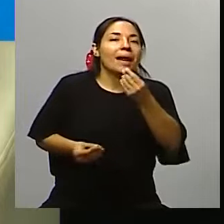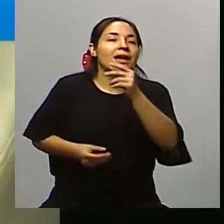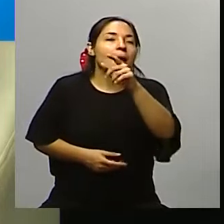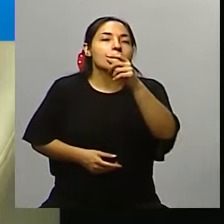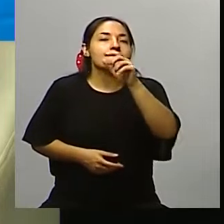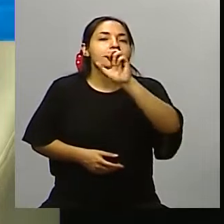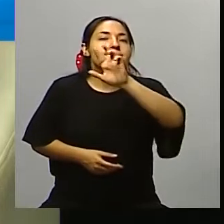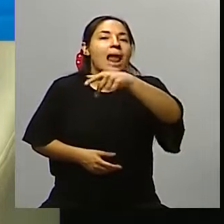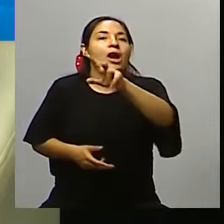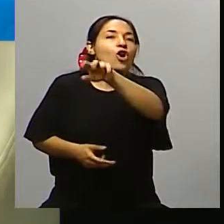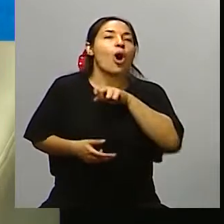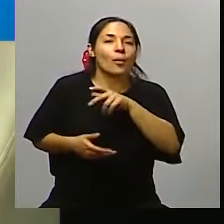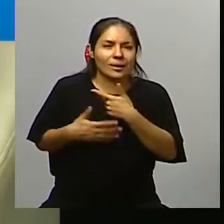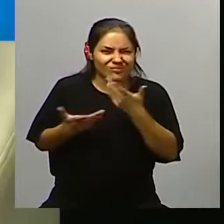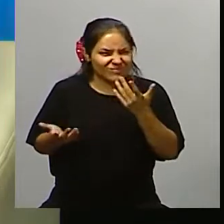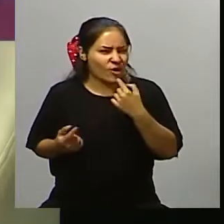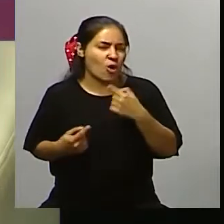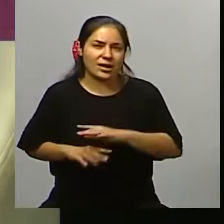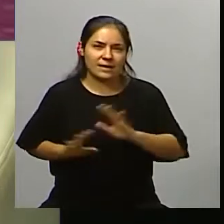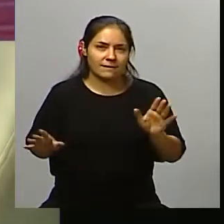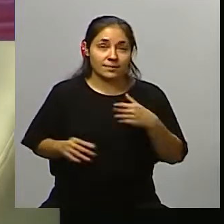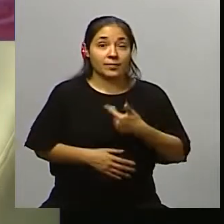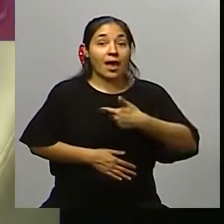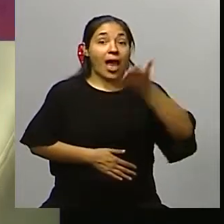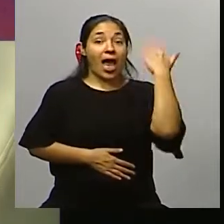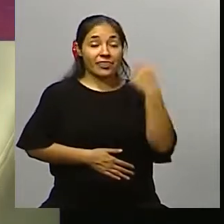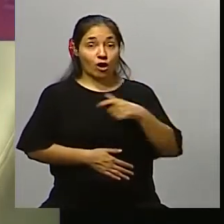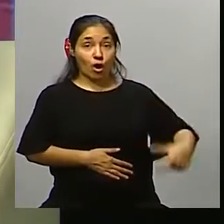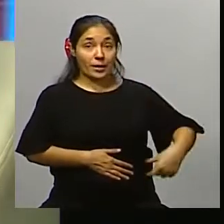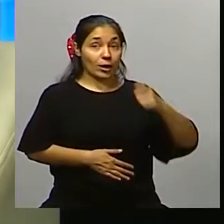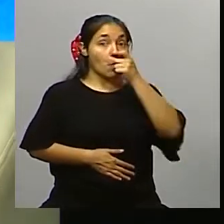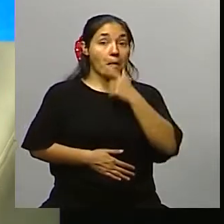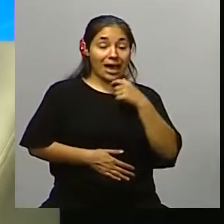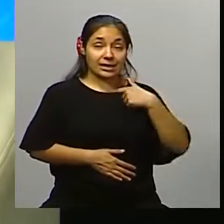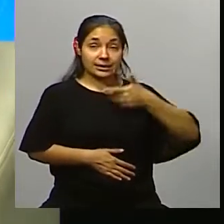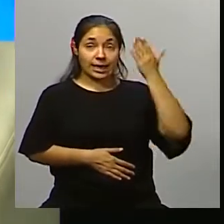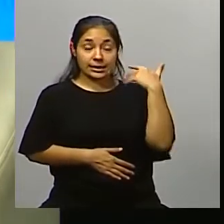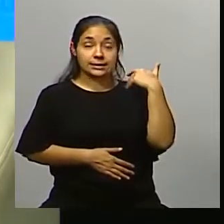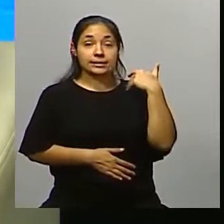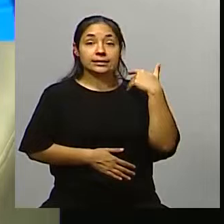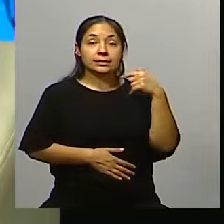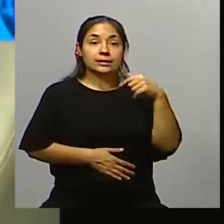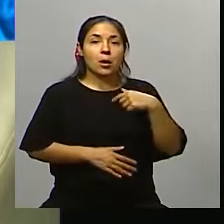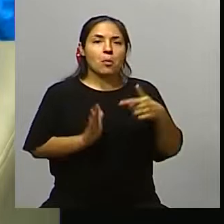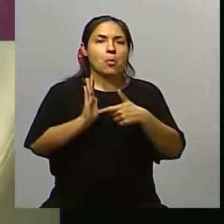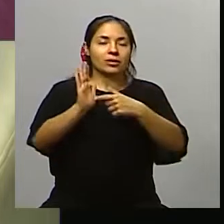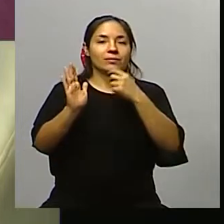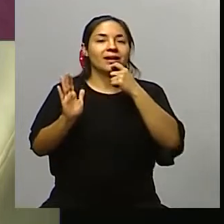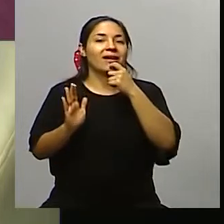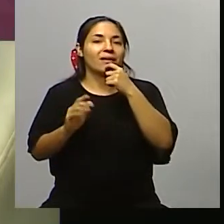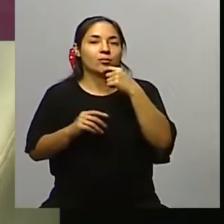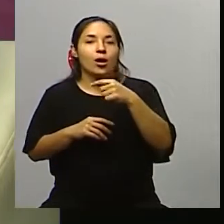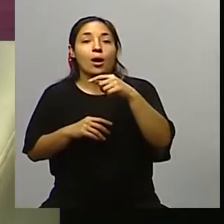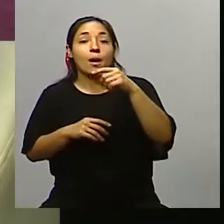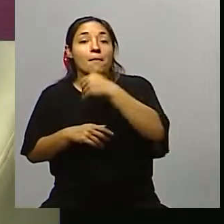anterior, en el gobierno de Mauricio Macri, salieron unos informes muy interesantes en los cuales mostraban cuántos hijos e hijas tenían cada madre que cobraba la